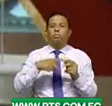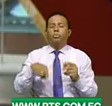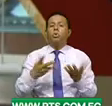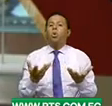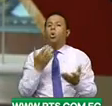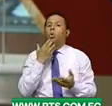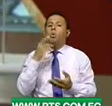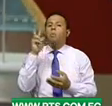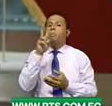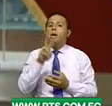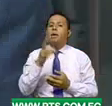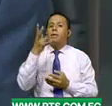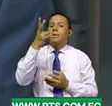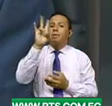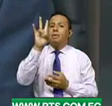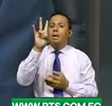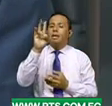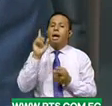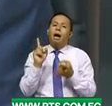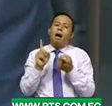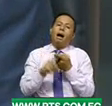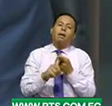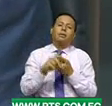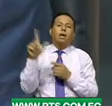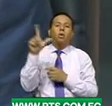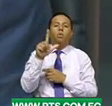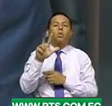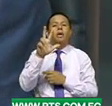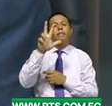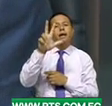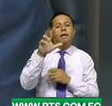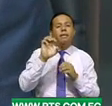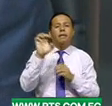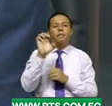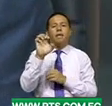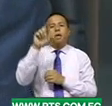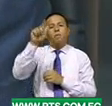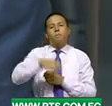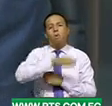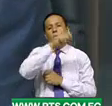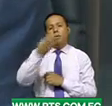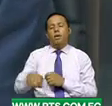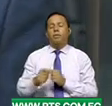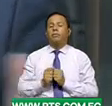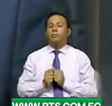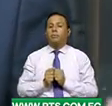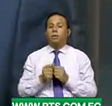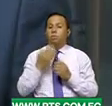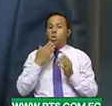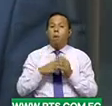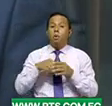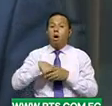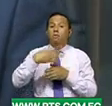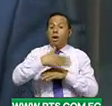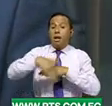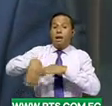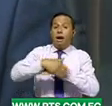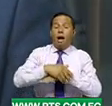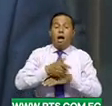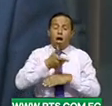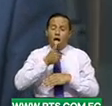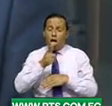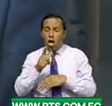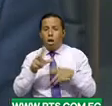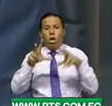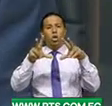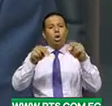el lunes 3 de enero. La prohibición y la venta y el consumo de bebidas alcohólicas en espacios públicos durante este periodo de tiempo.